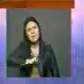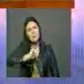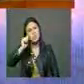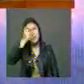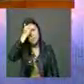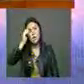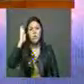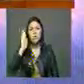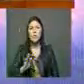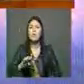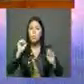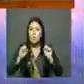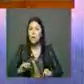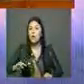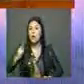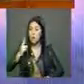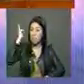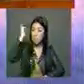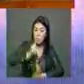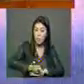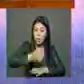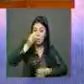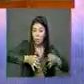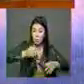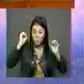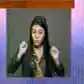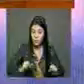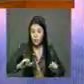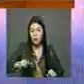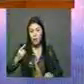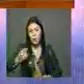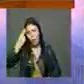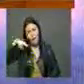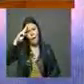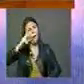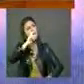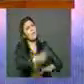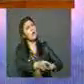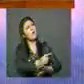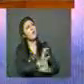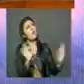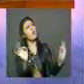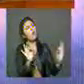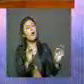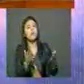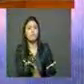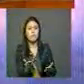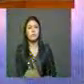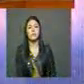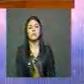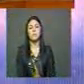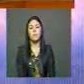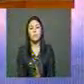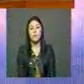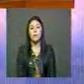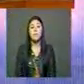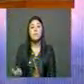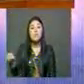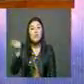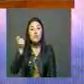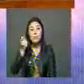se imponga a un juez una determinada interpretación por lo demás restrictiva. Y ya hace muy